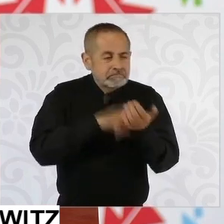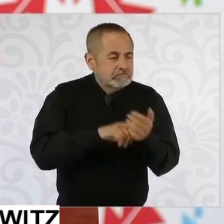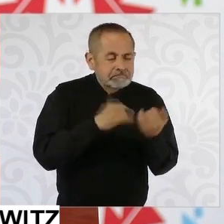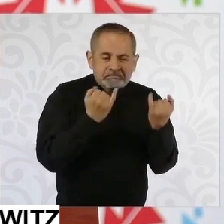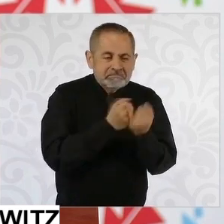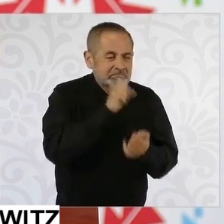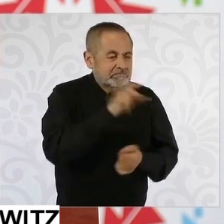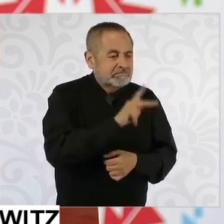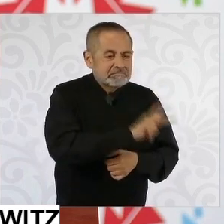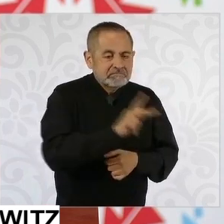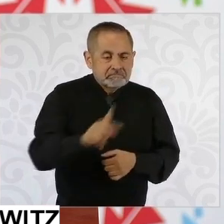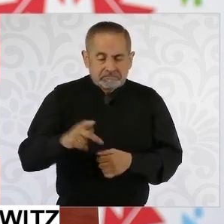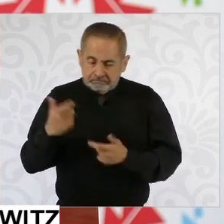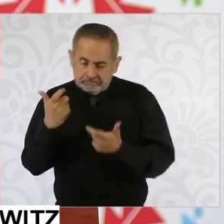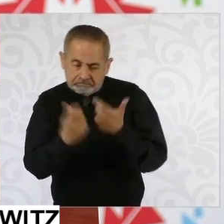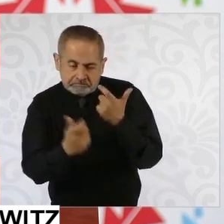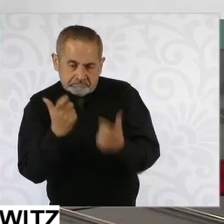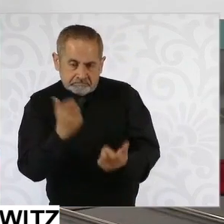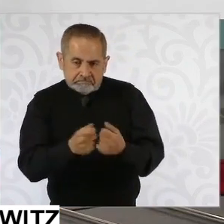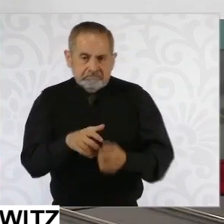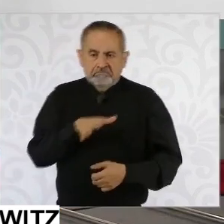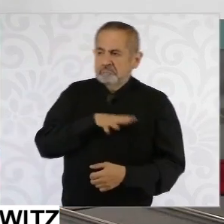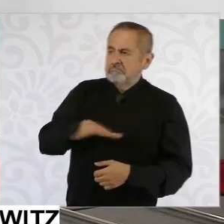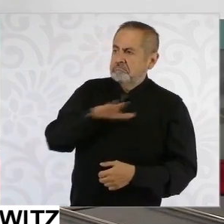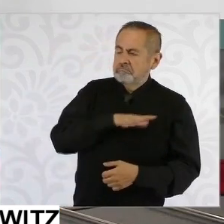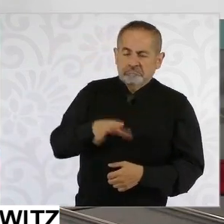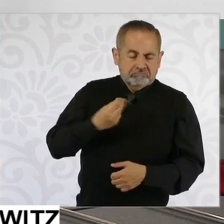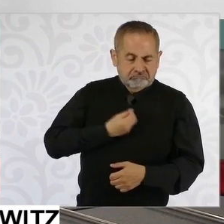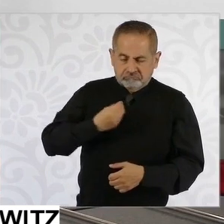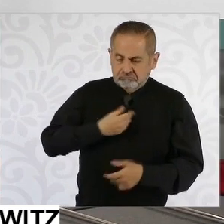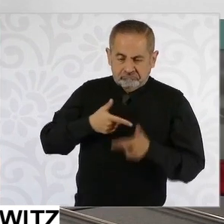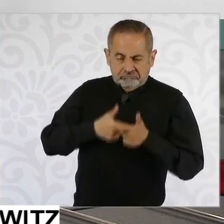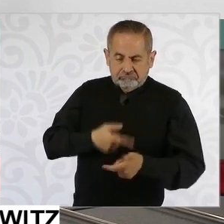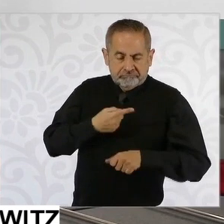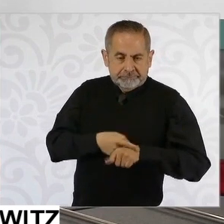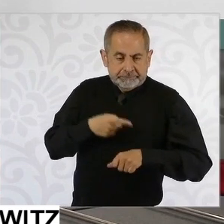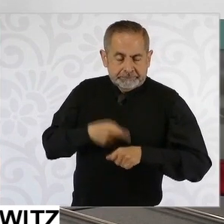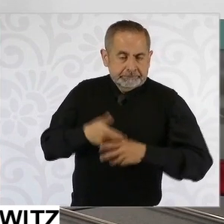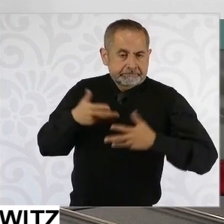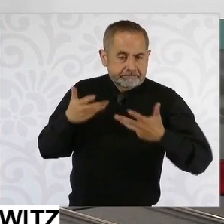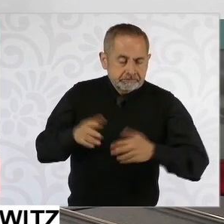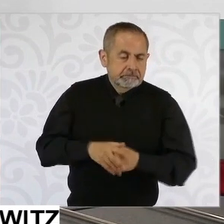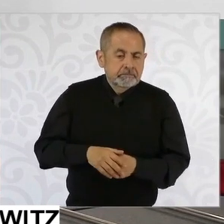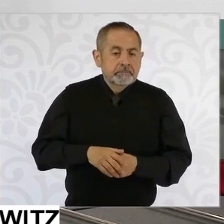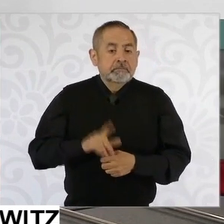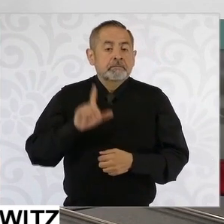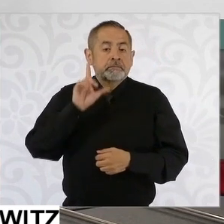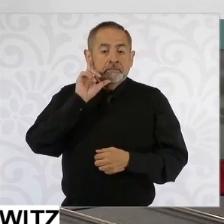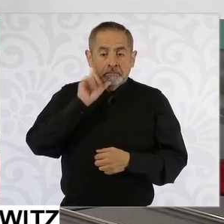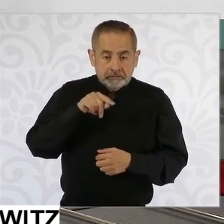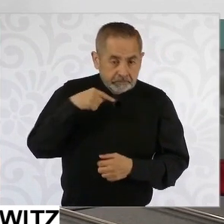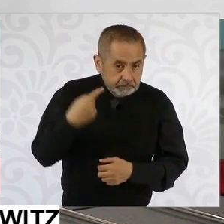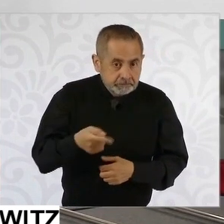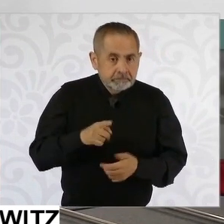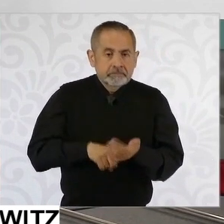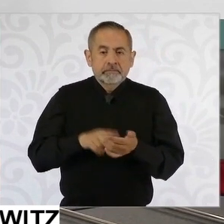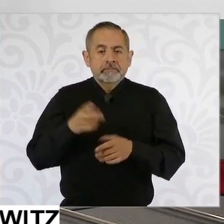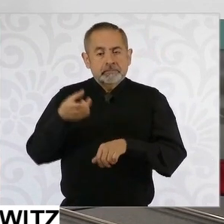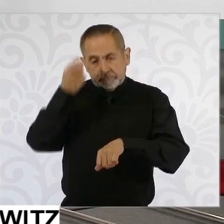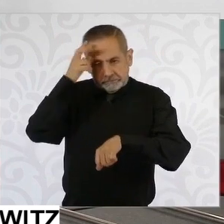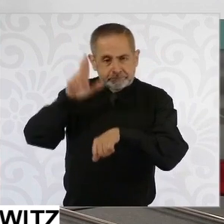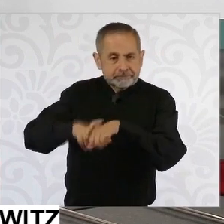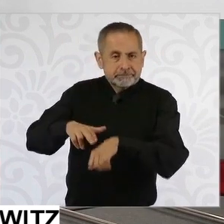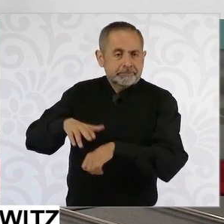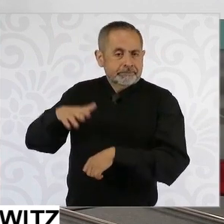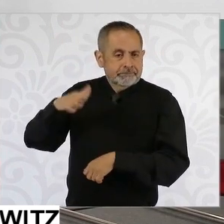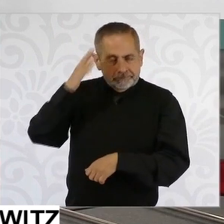mismas resistencias a los antibióticos. Al día siguiente, la Dirección General de